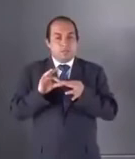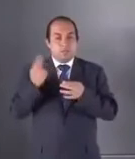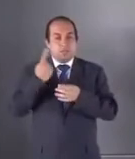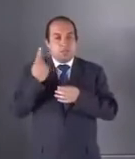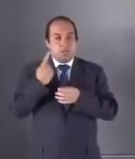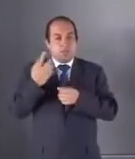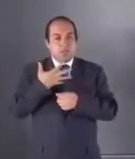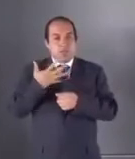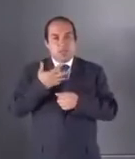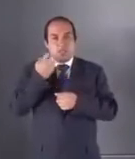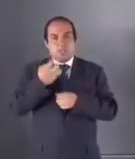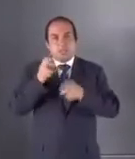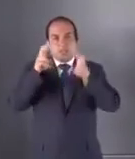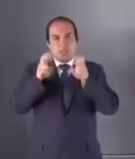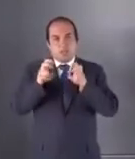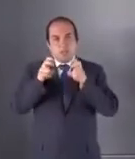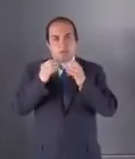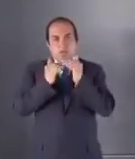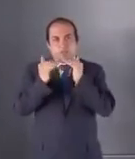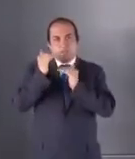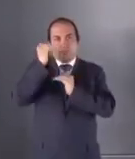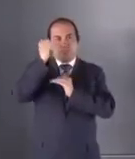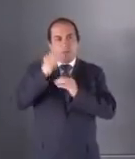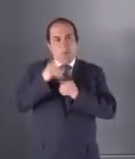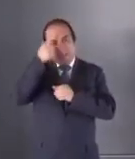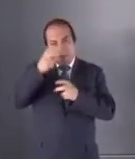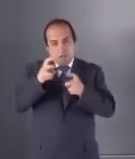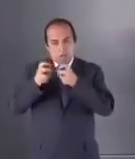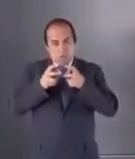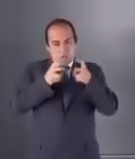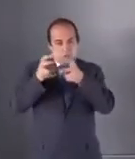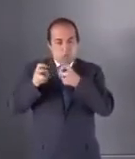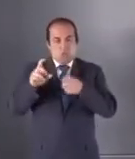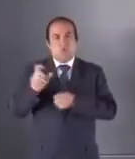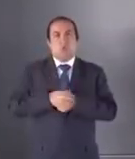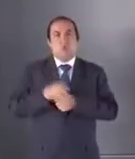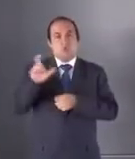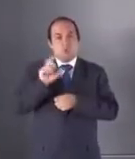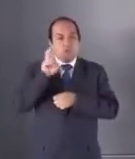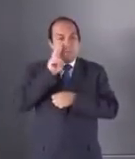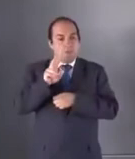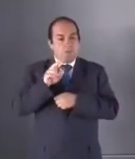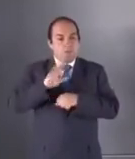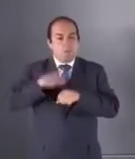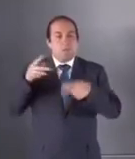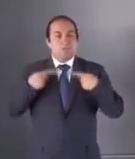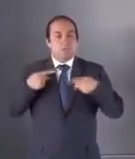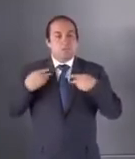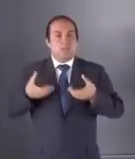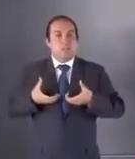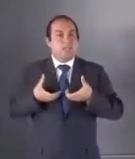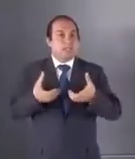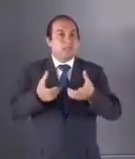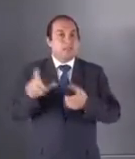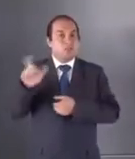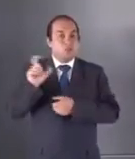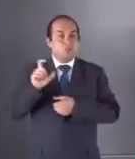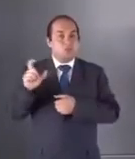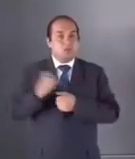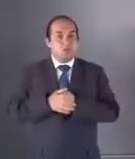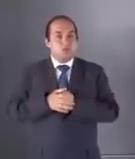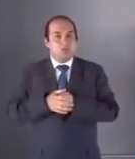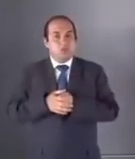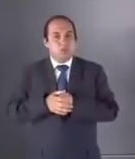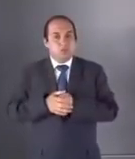este fenómeno de un repunte en la incidencia delictiva, doctora, cuando estamos también viendo más gente en las calles, que por obvias razones